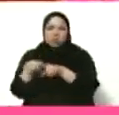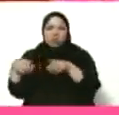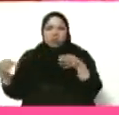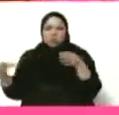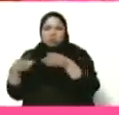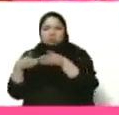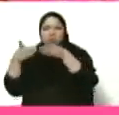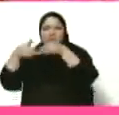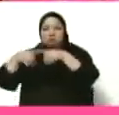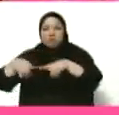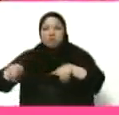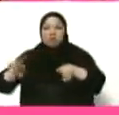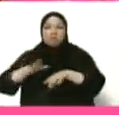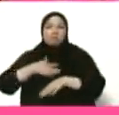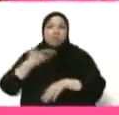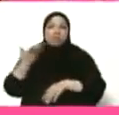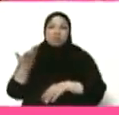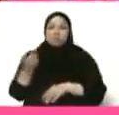Quisieran ellos.